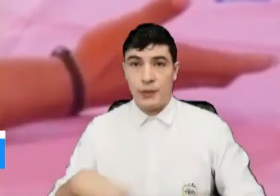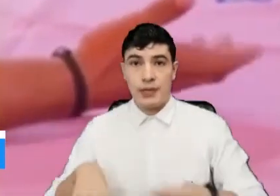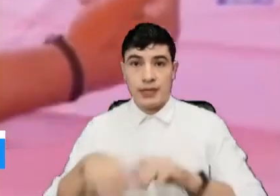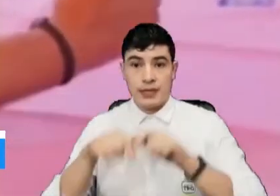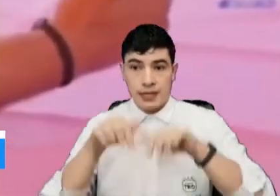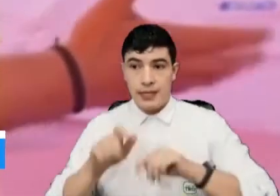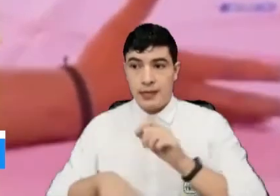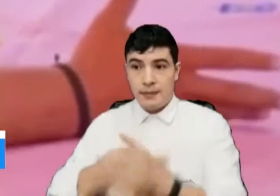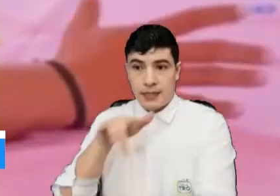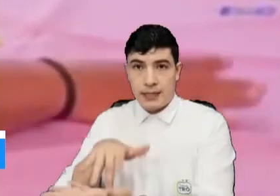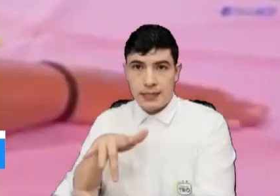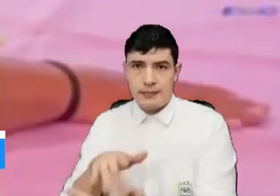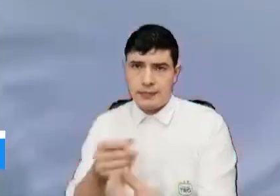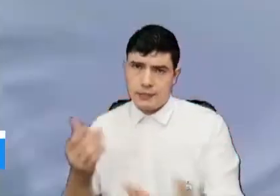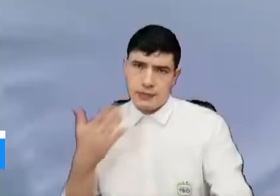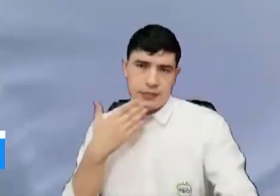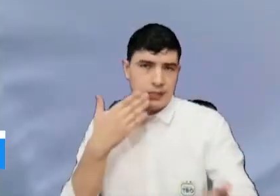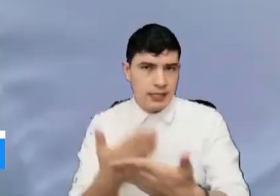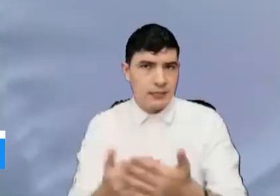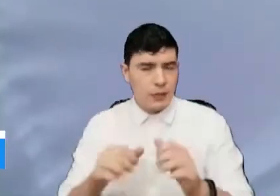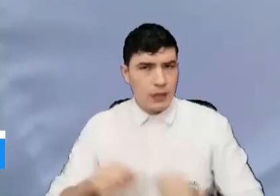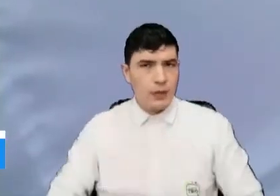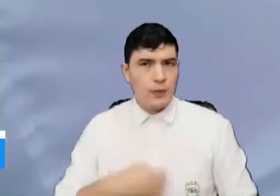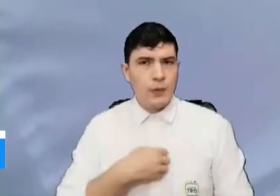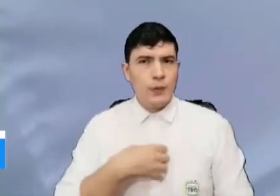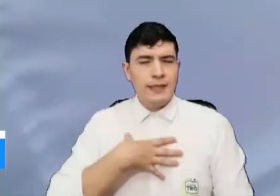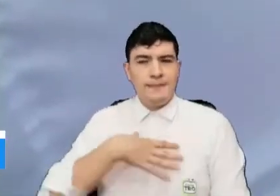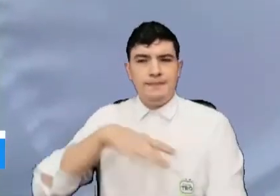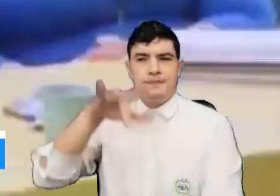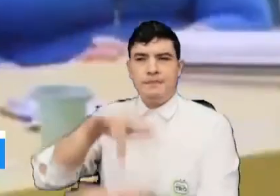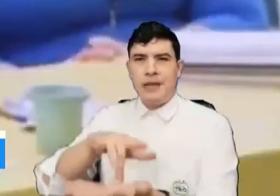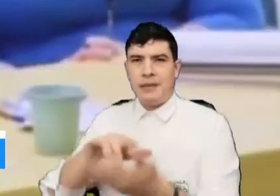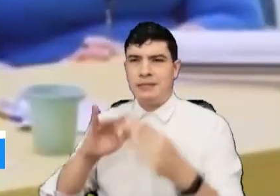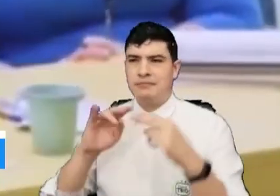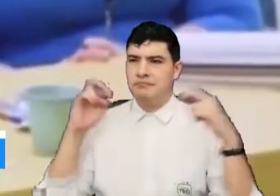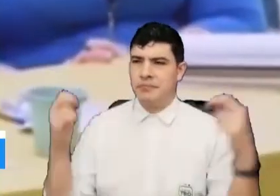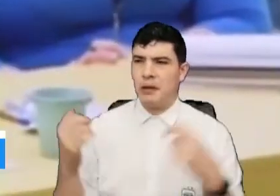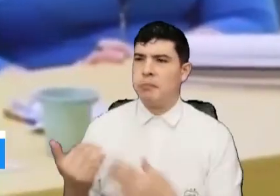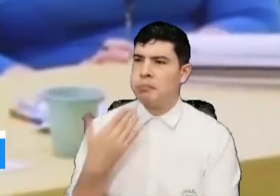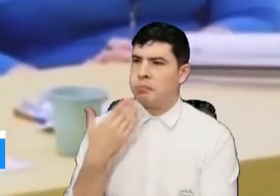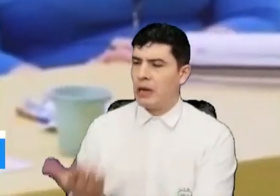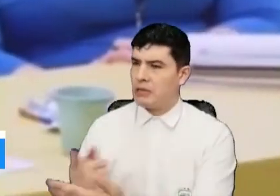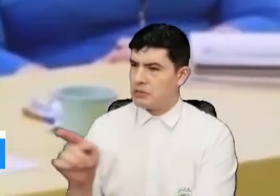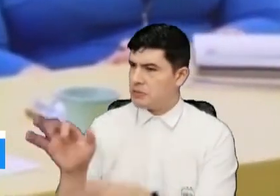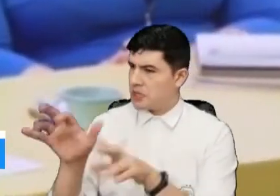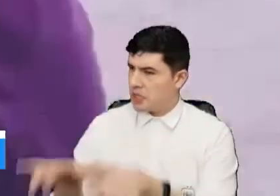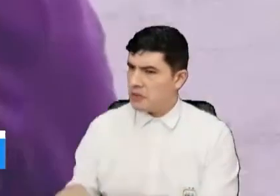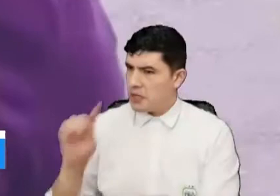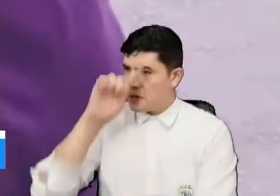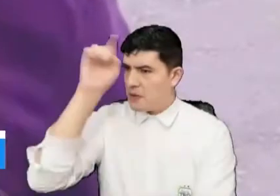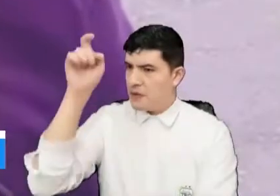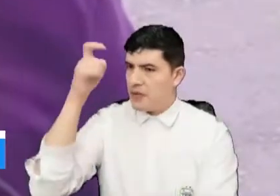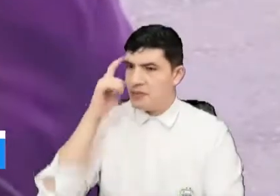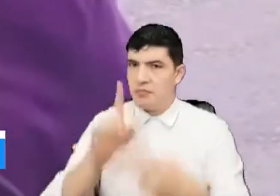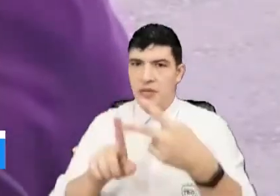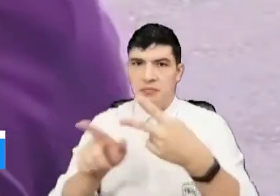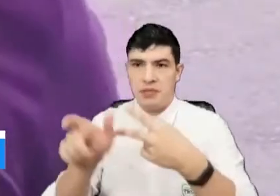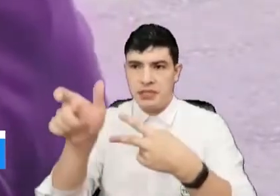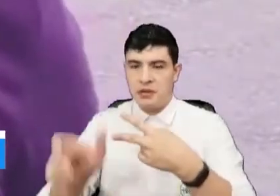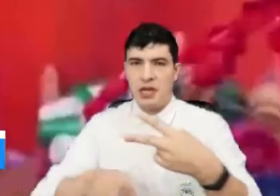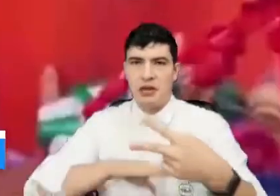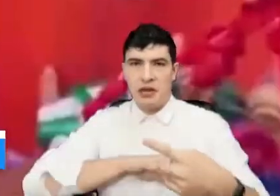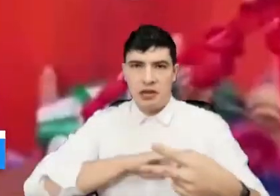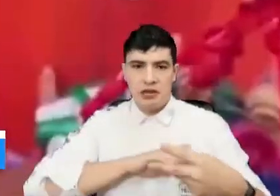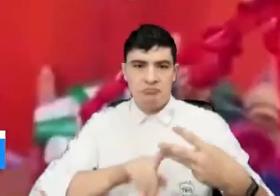vuelvo y agradezco la presencia del secretario de gobierno, el alcalde municipal y toda su bancada acá en